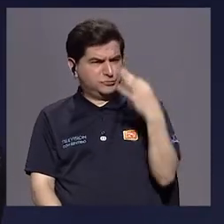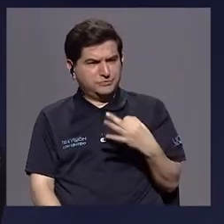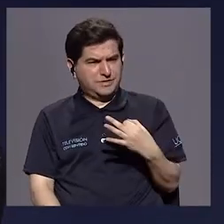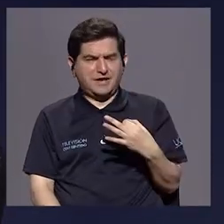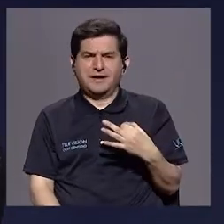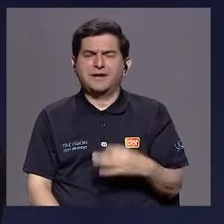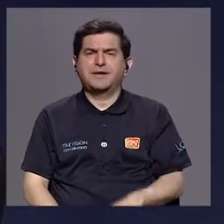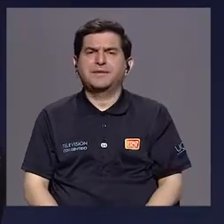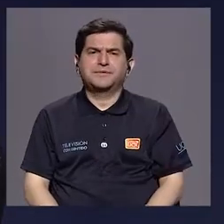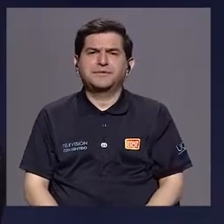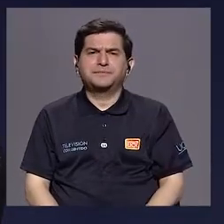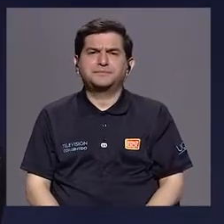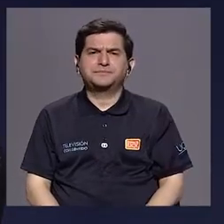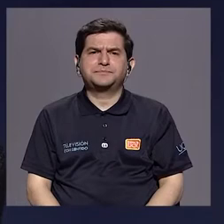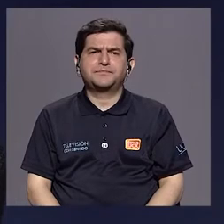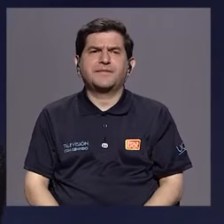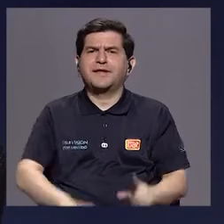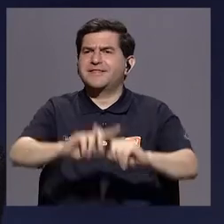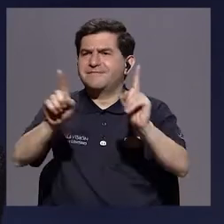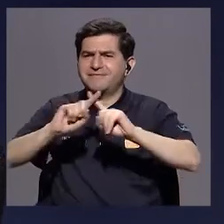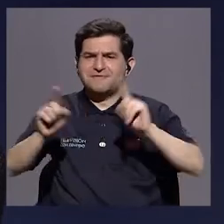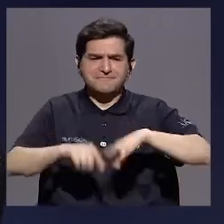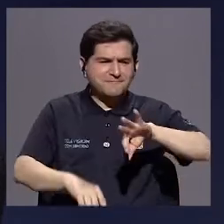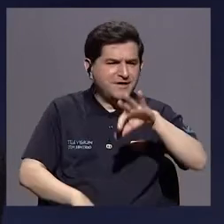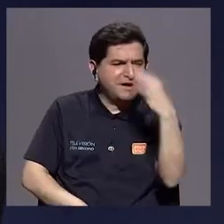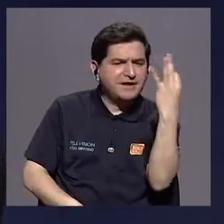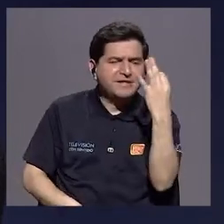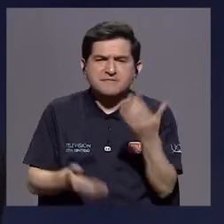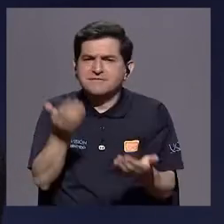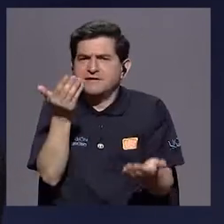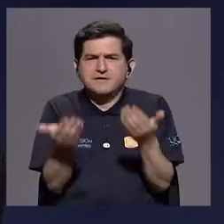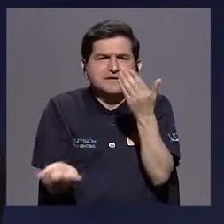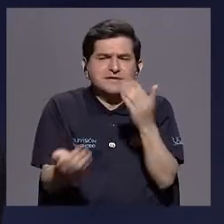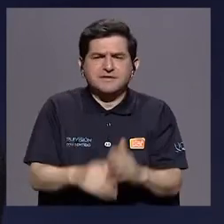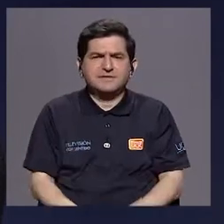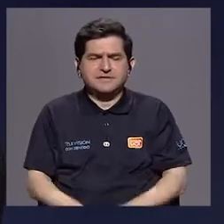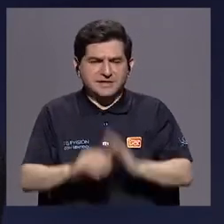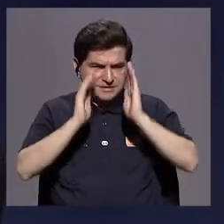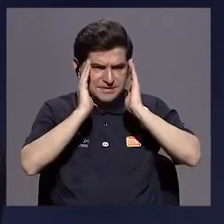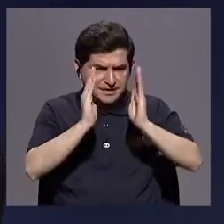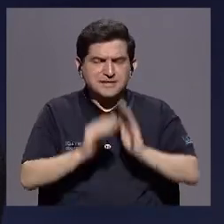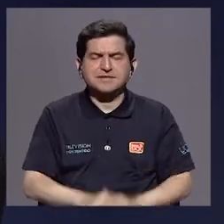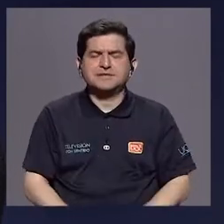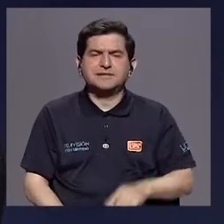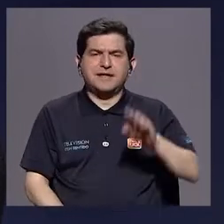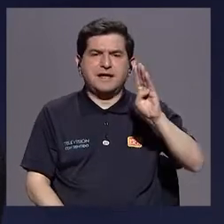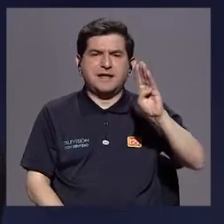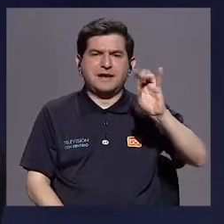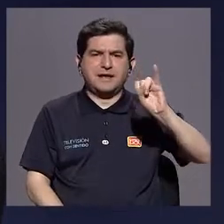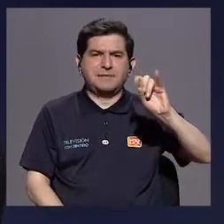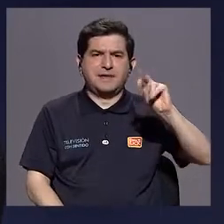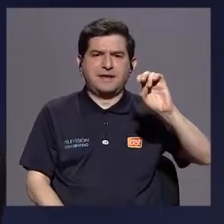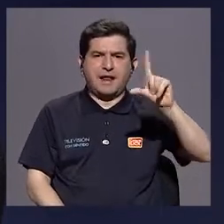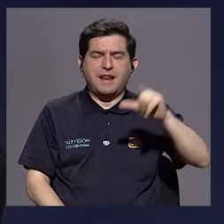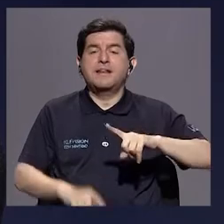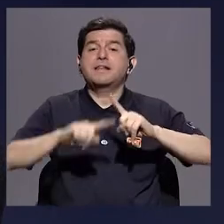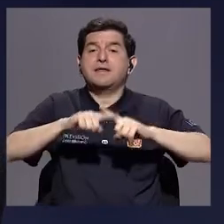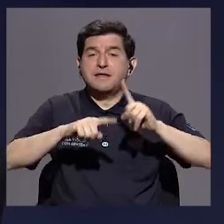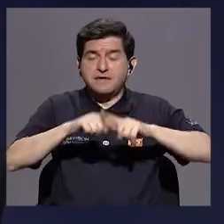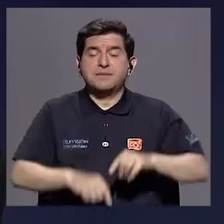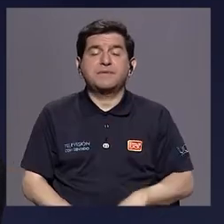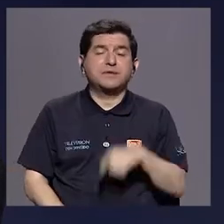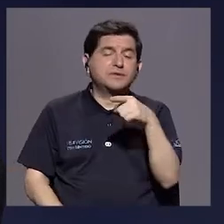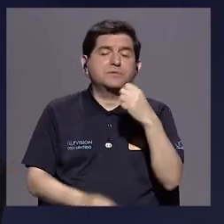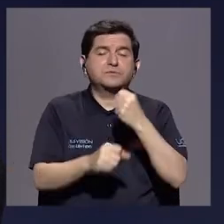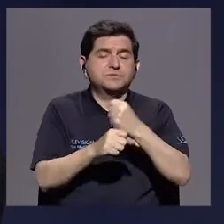hay diferentes maneras como de abordar una bienal depende mucho también de la bienal que